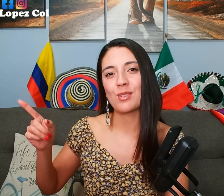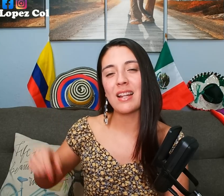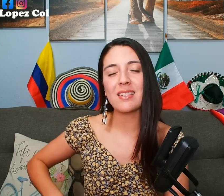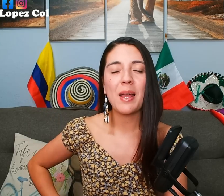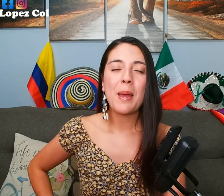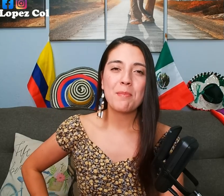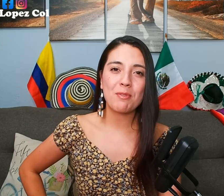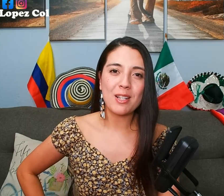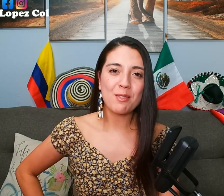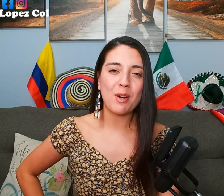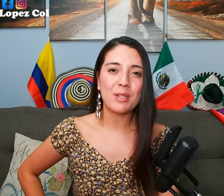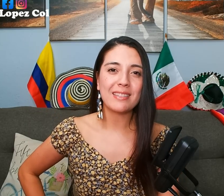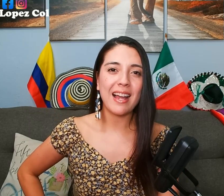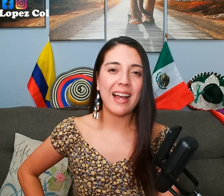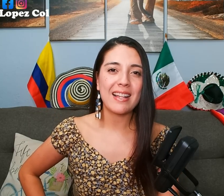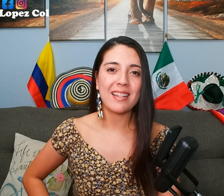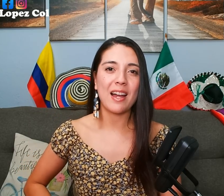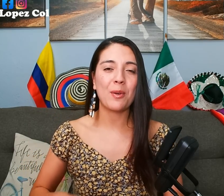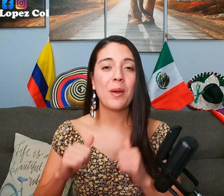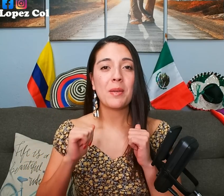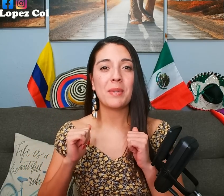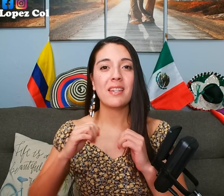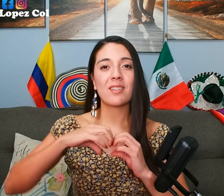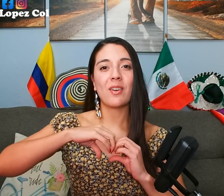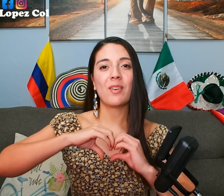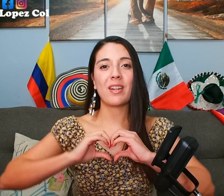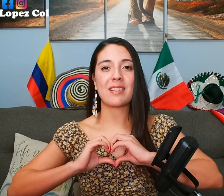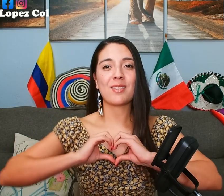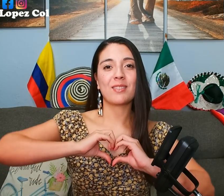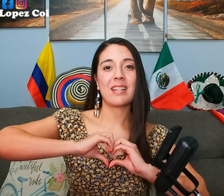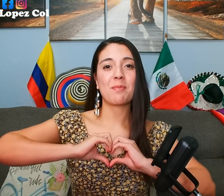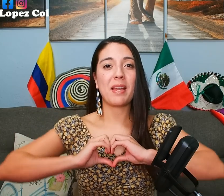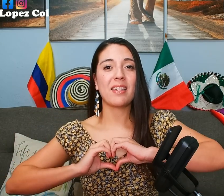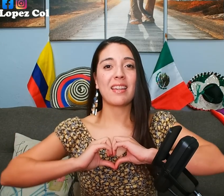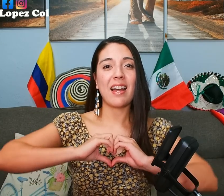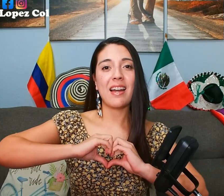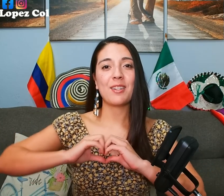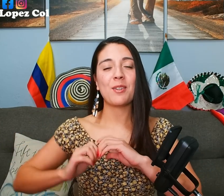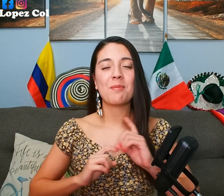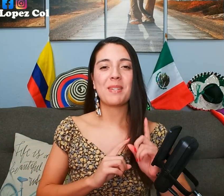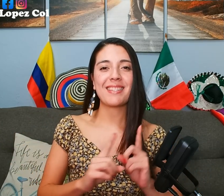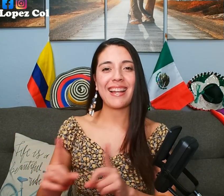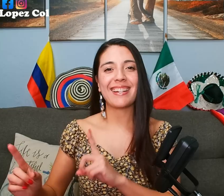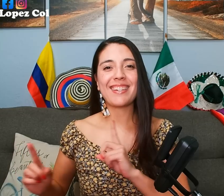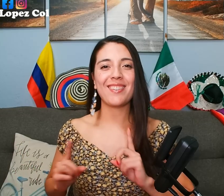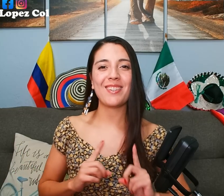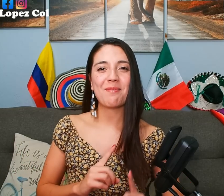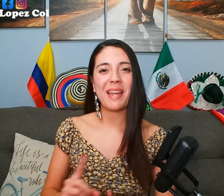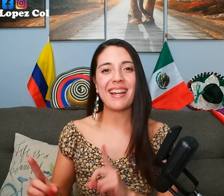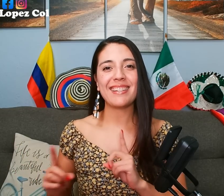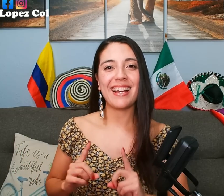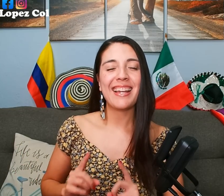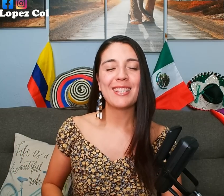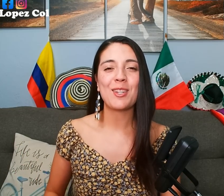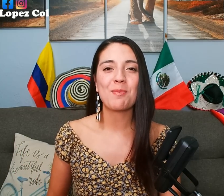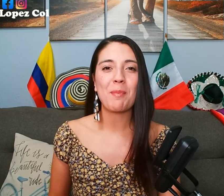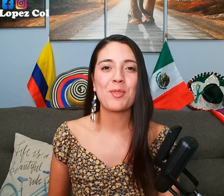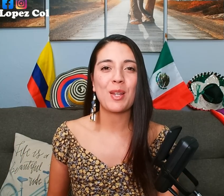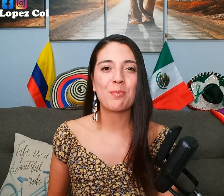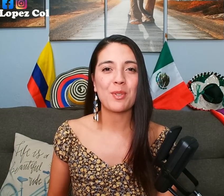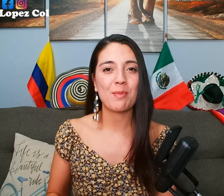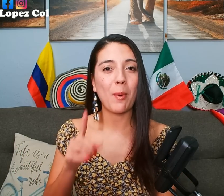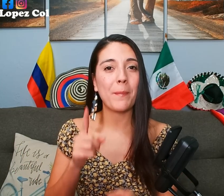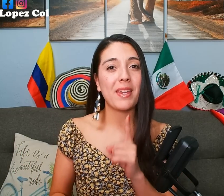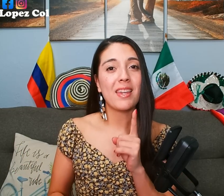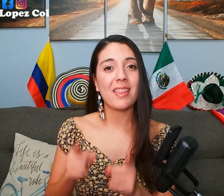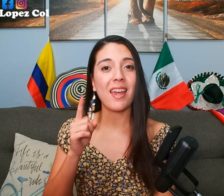otras redes sociales mi frase favorita ha llegado mi corazones mexicano mi sangre colombiana nos vemos